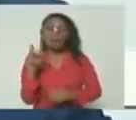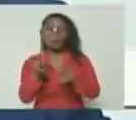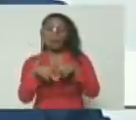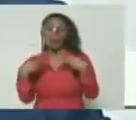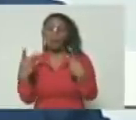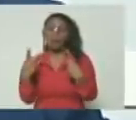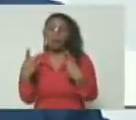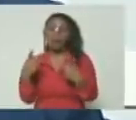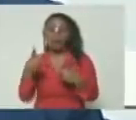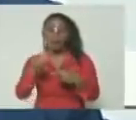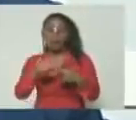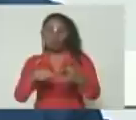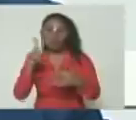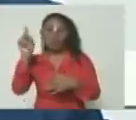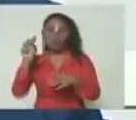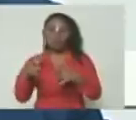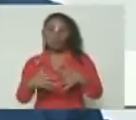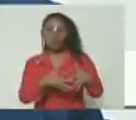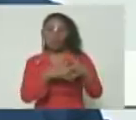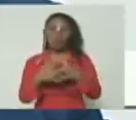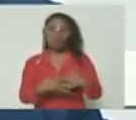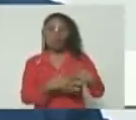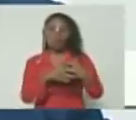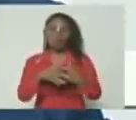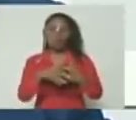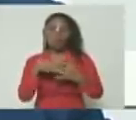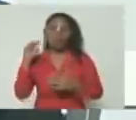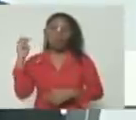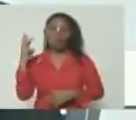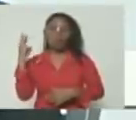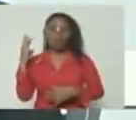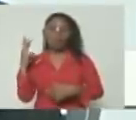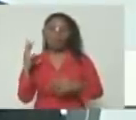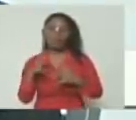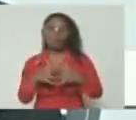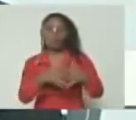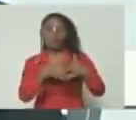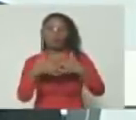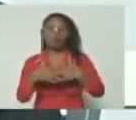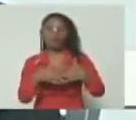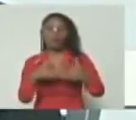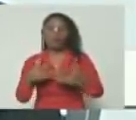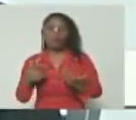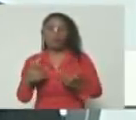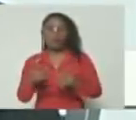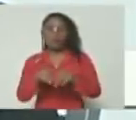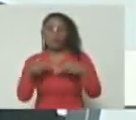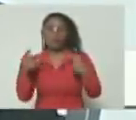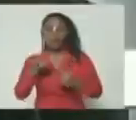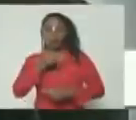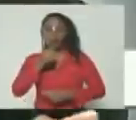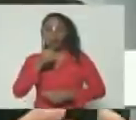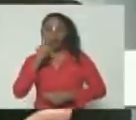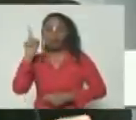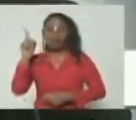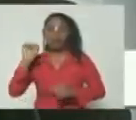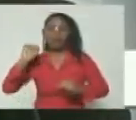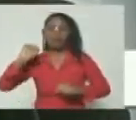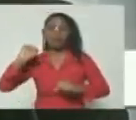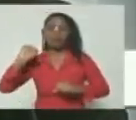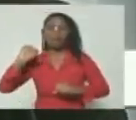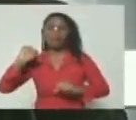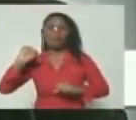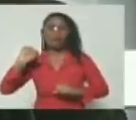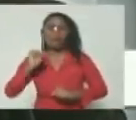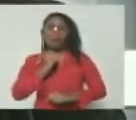Times, en el Washington Post, en la basura de la revista Semana de Bogotá, en